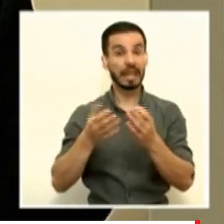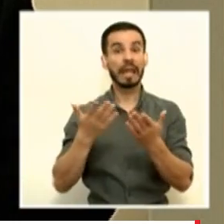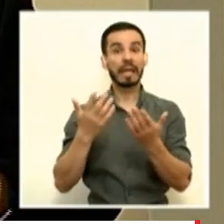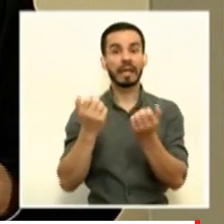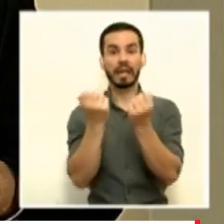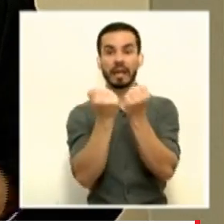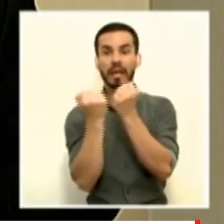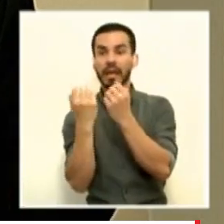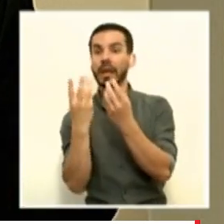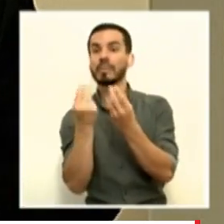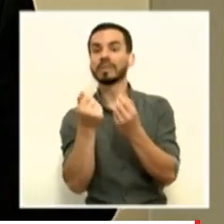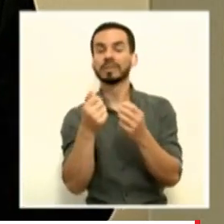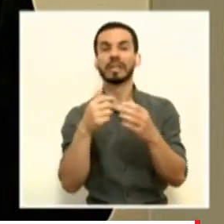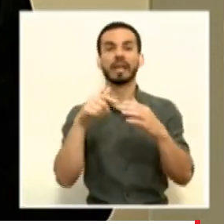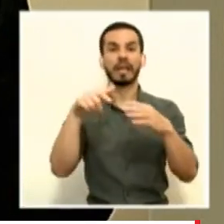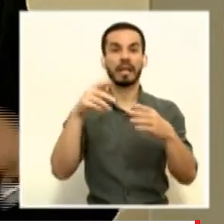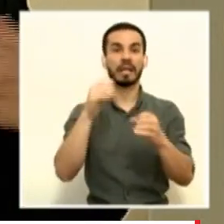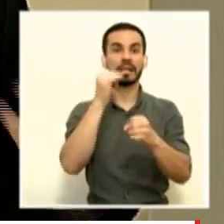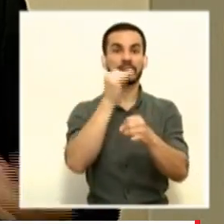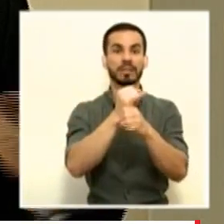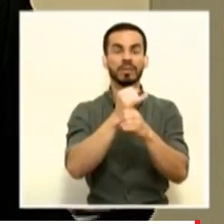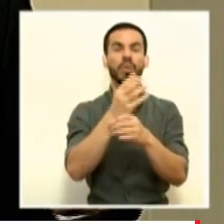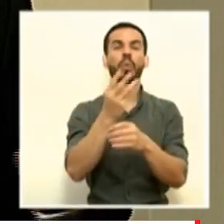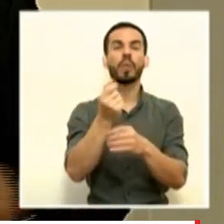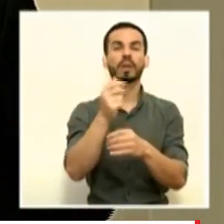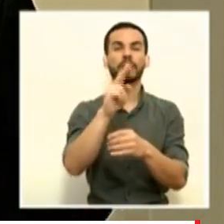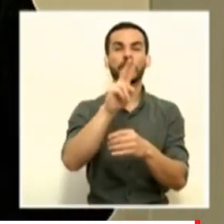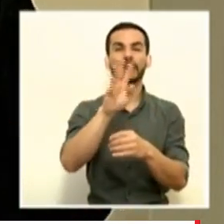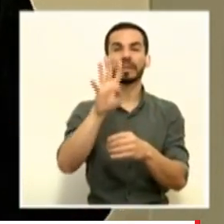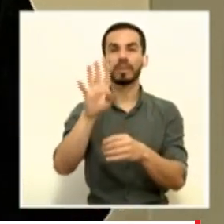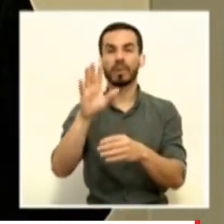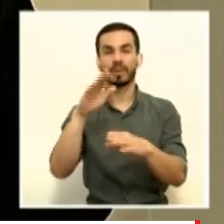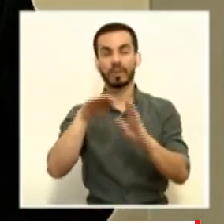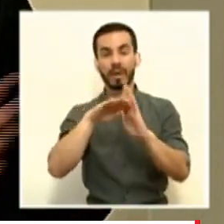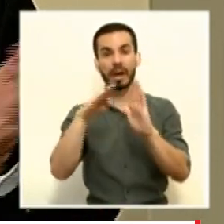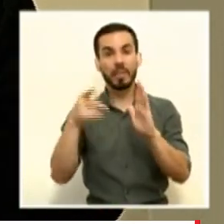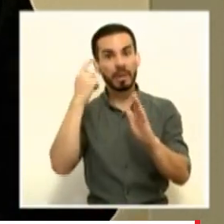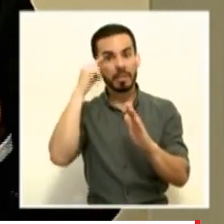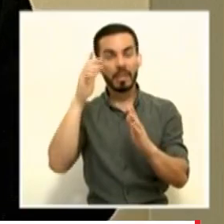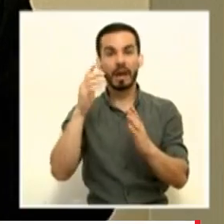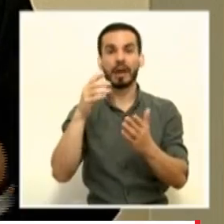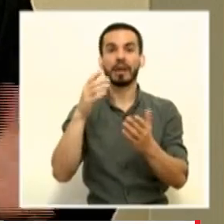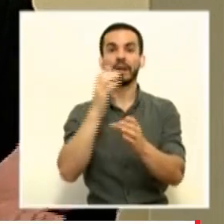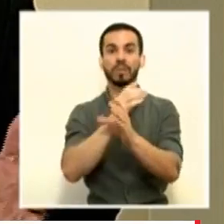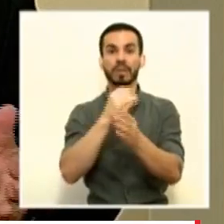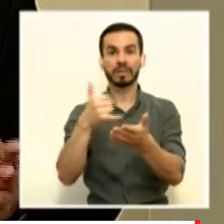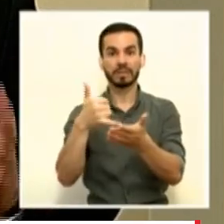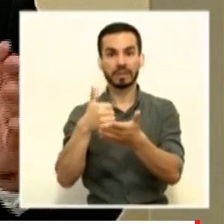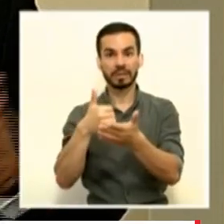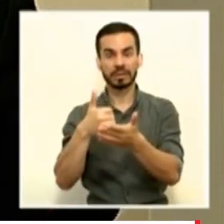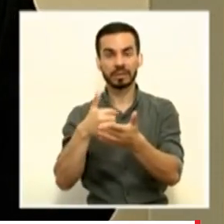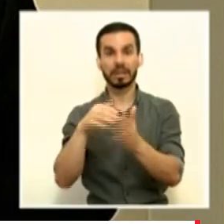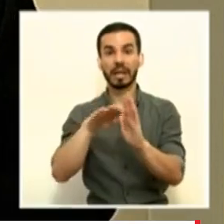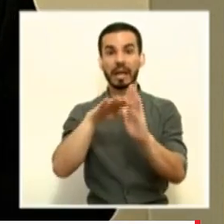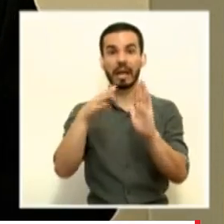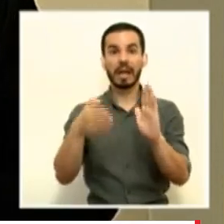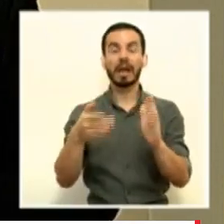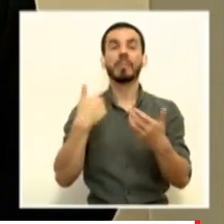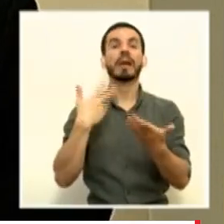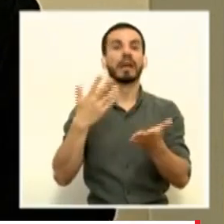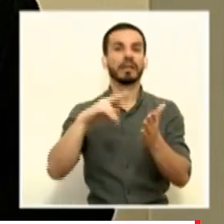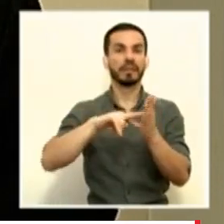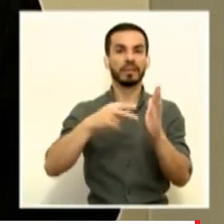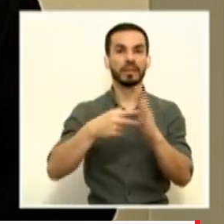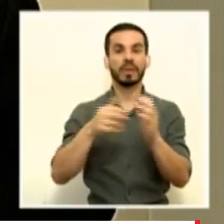capacidad instalada en la institución ideal era 24 camas para cuidados intensivos, que son las camas de cuidados intensivos que se había